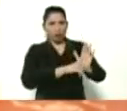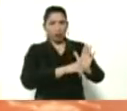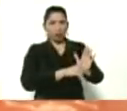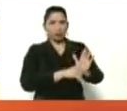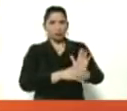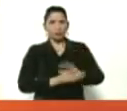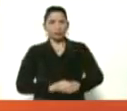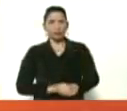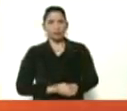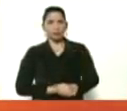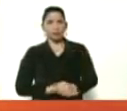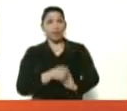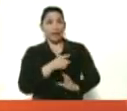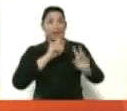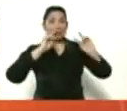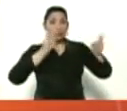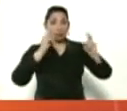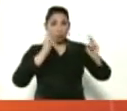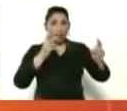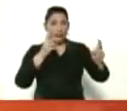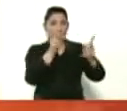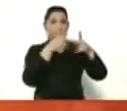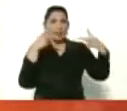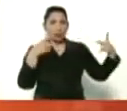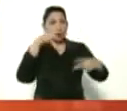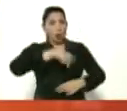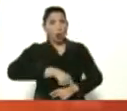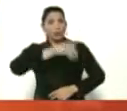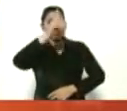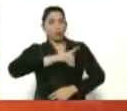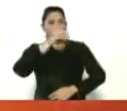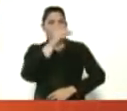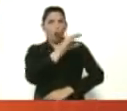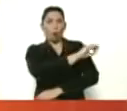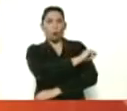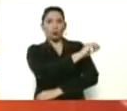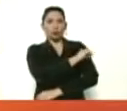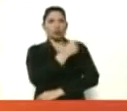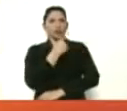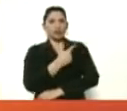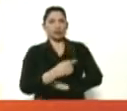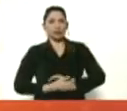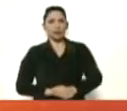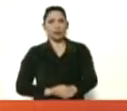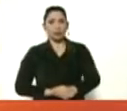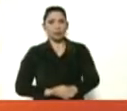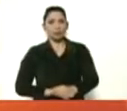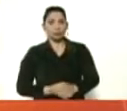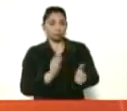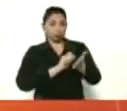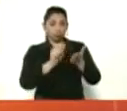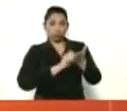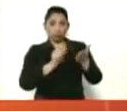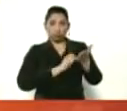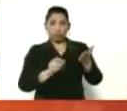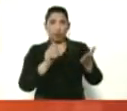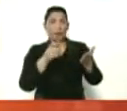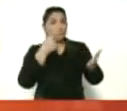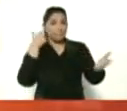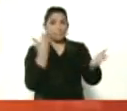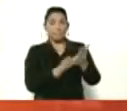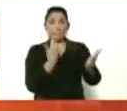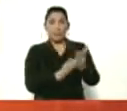una tajada. Esto es titular de AP. Hoy sale un diputado de la derecha diciendo que me va a mandar su estado de cuenta para que vea que no le han depositado